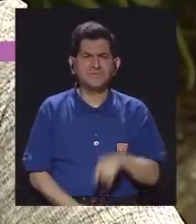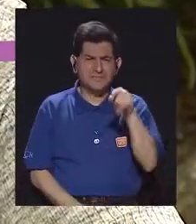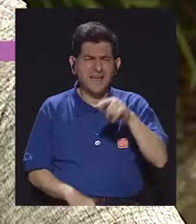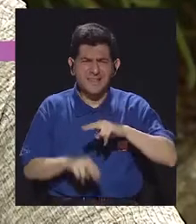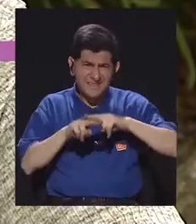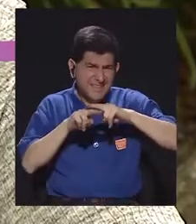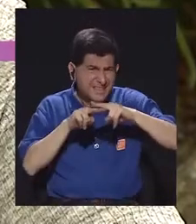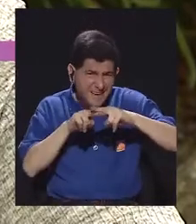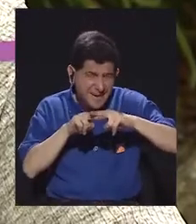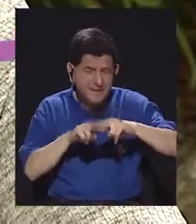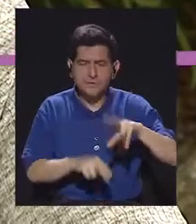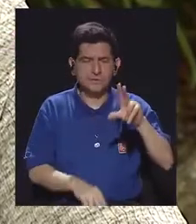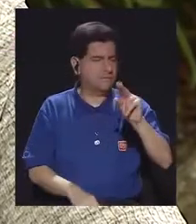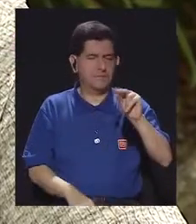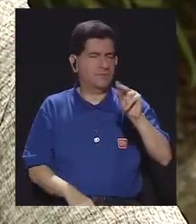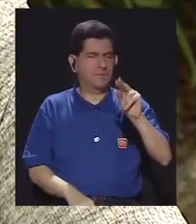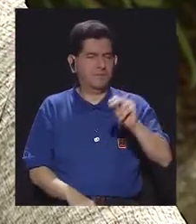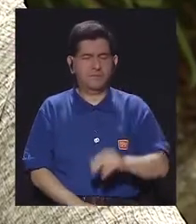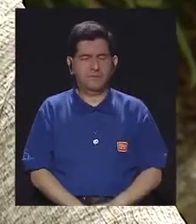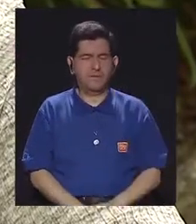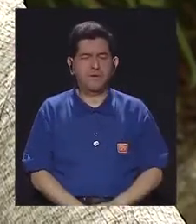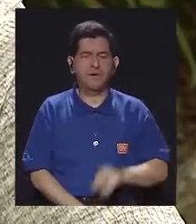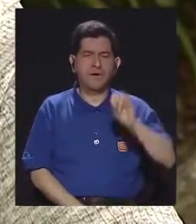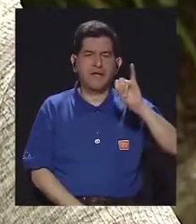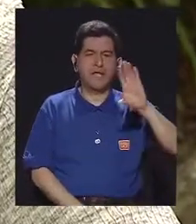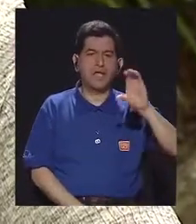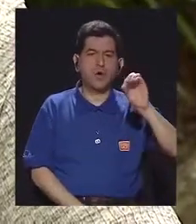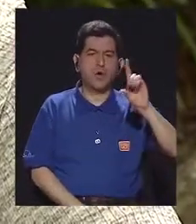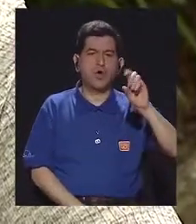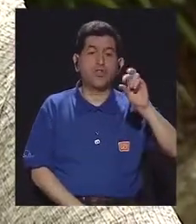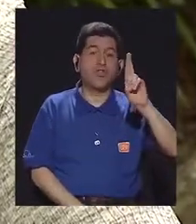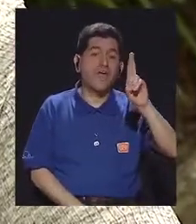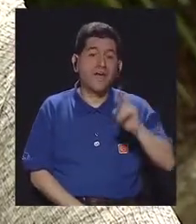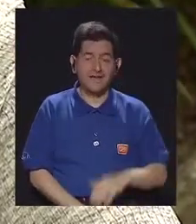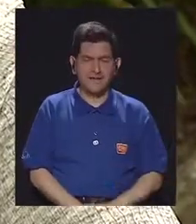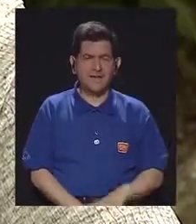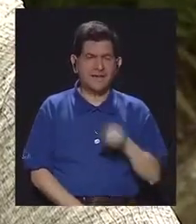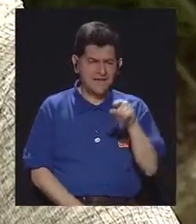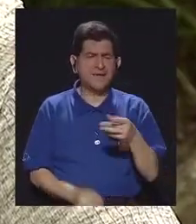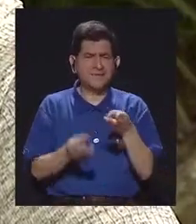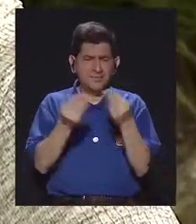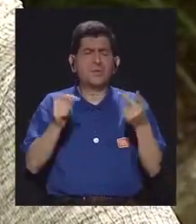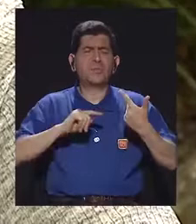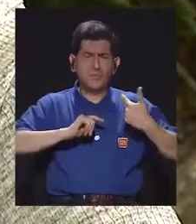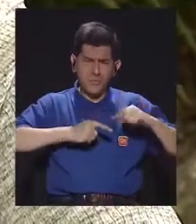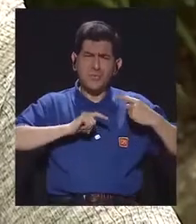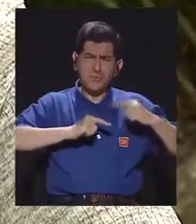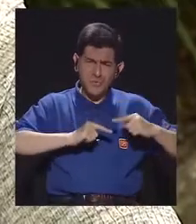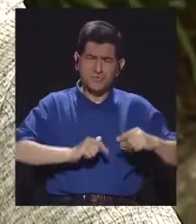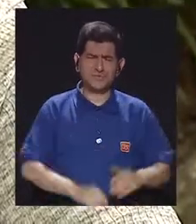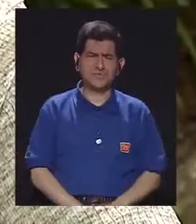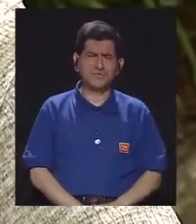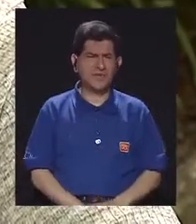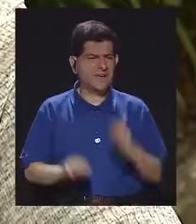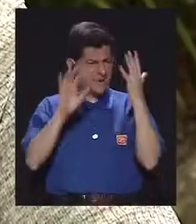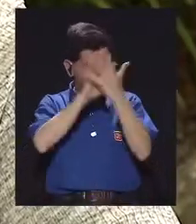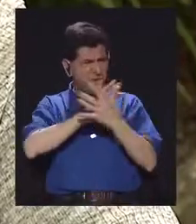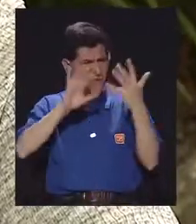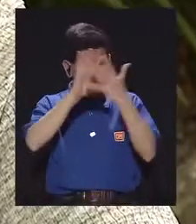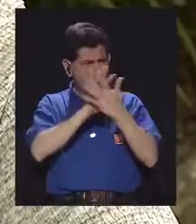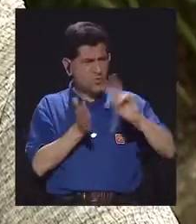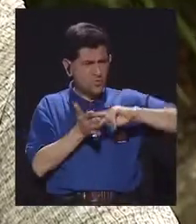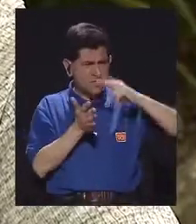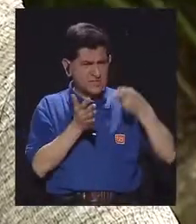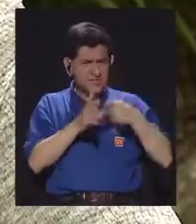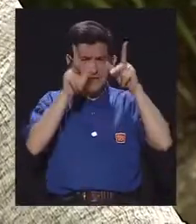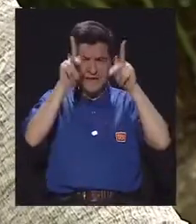INCOFER. Y uno dice, no, el ICODER. Y es doloroso porque uno dice, si nos confunden es